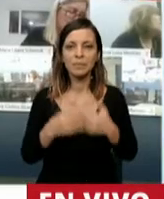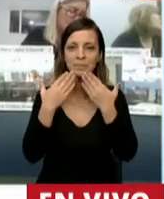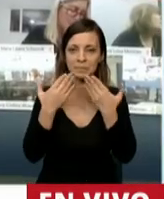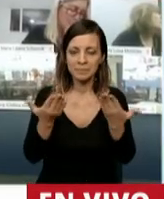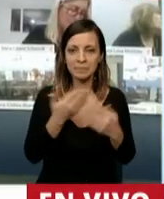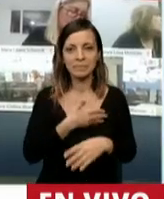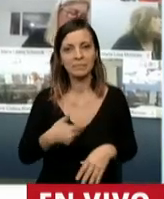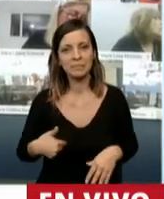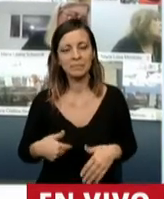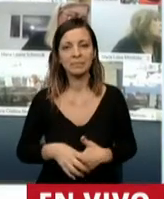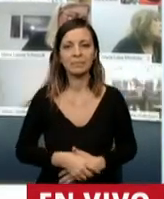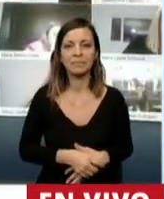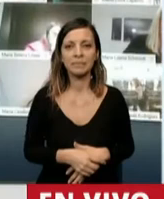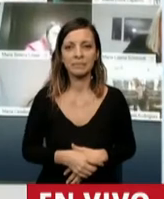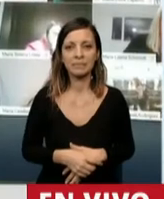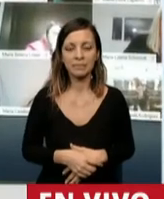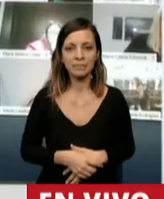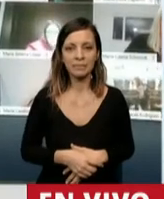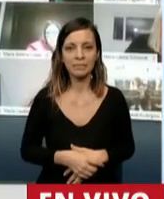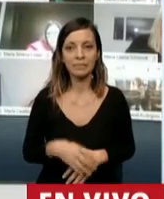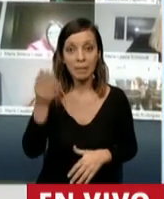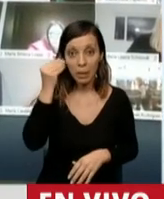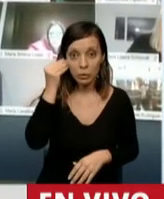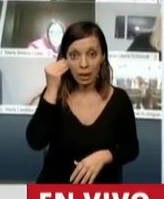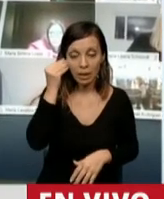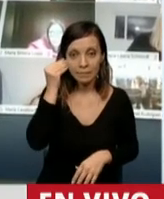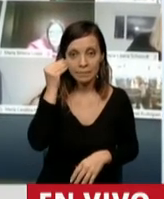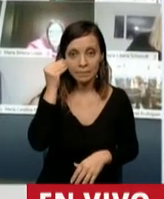Gracias, presidente. ¿Me escucha?